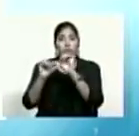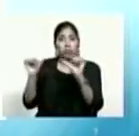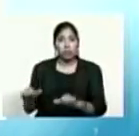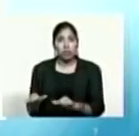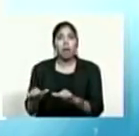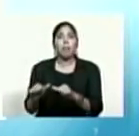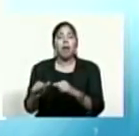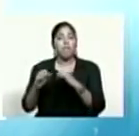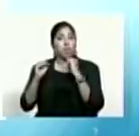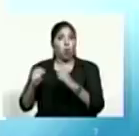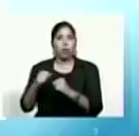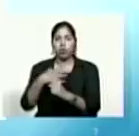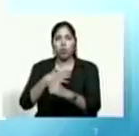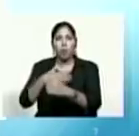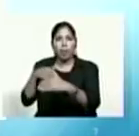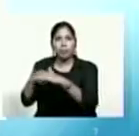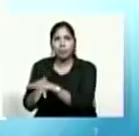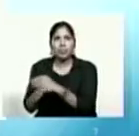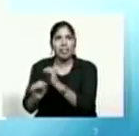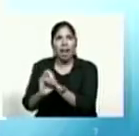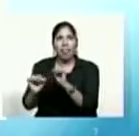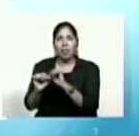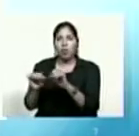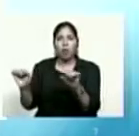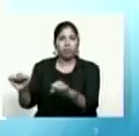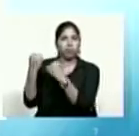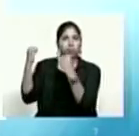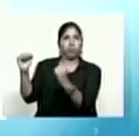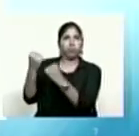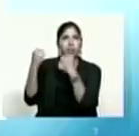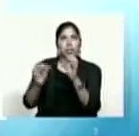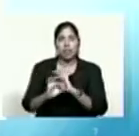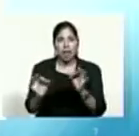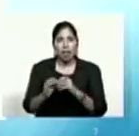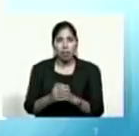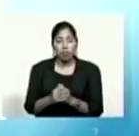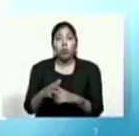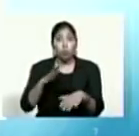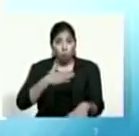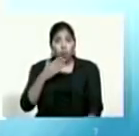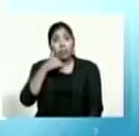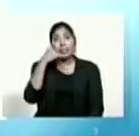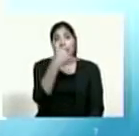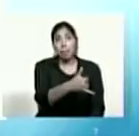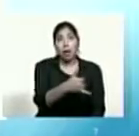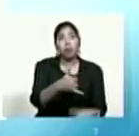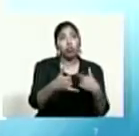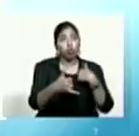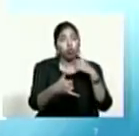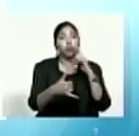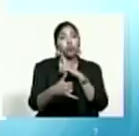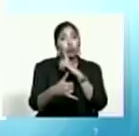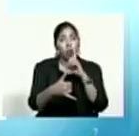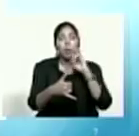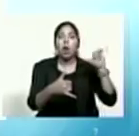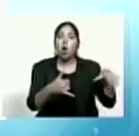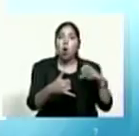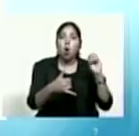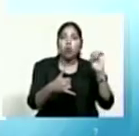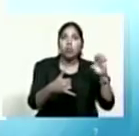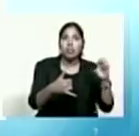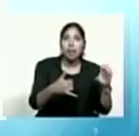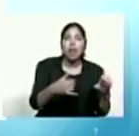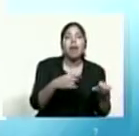anillada. Usted podría haber llamado al señor José Aguilar, arroba soy Aguilar, soy José Aguilar, para que le explicara, señor